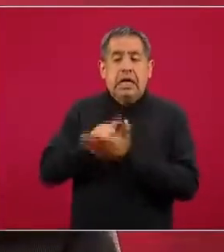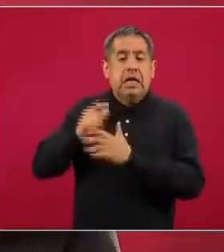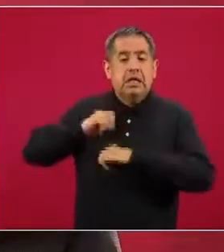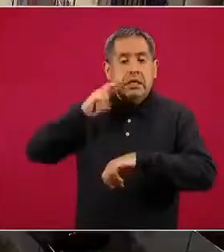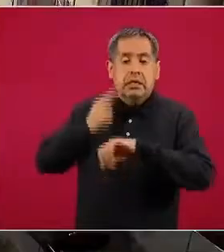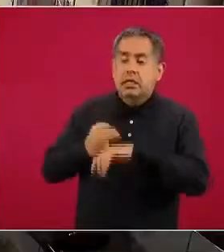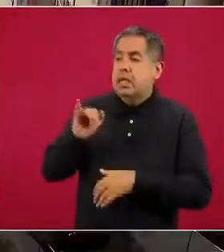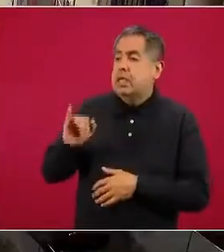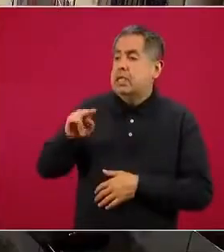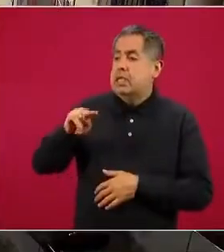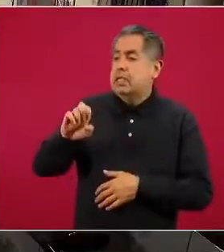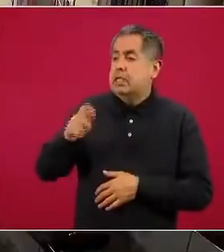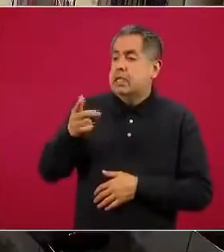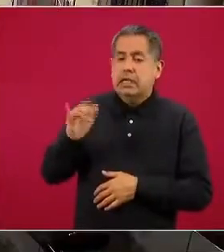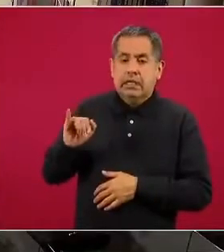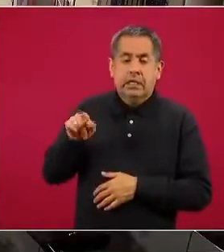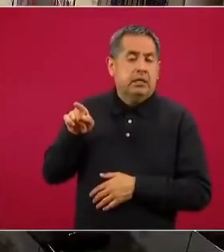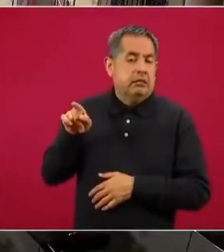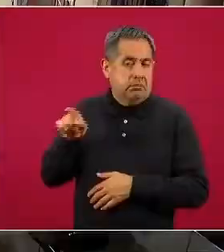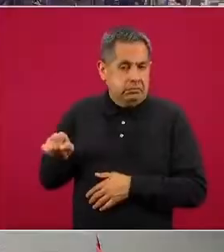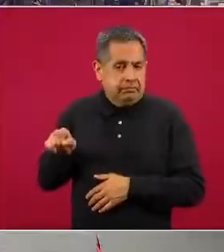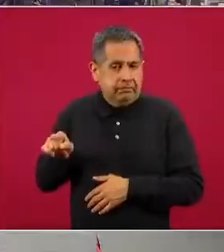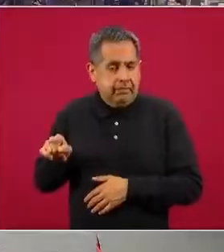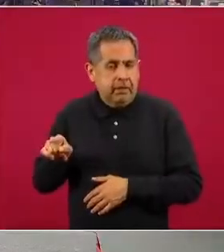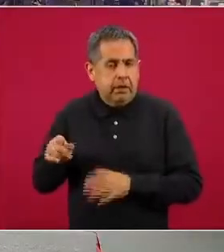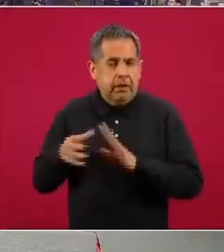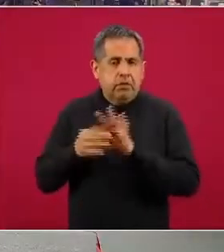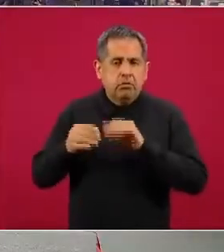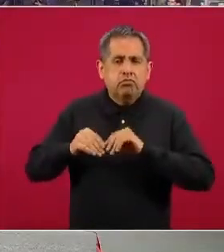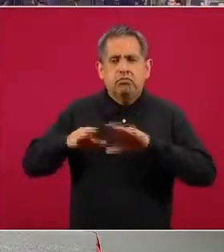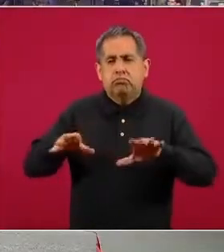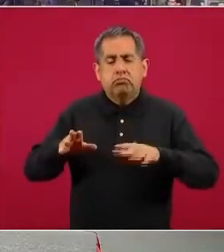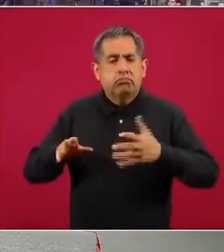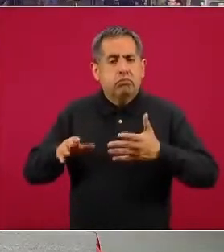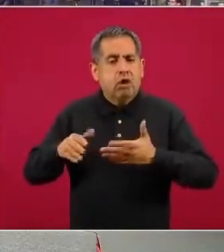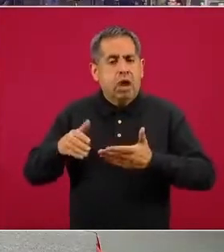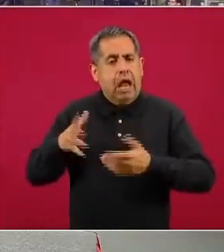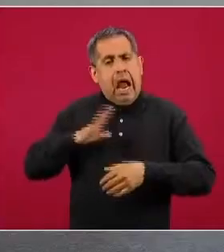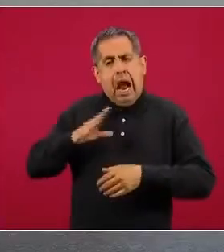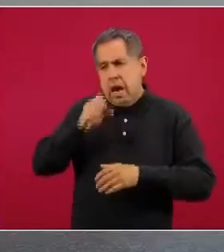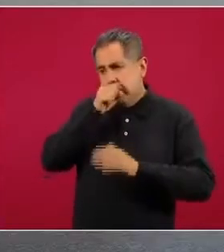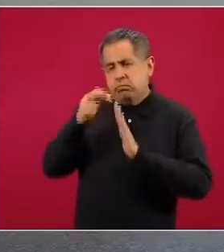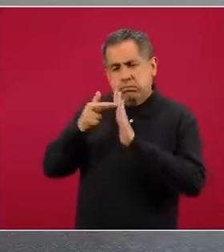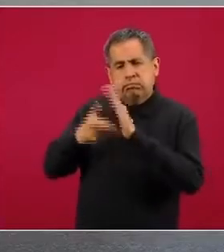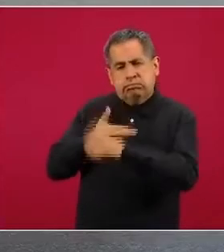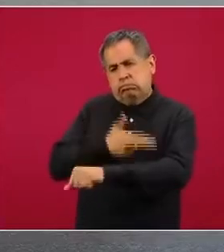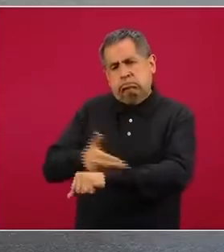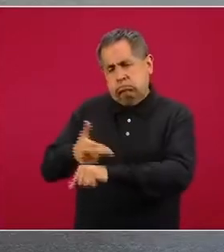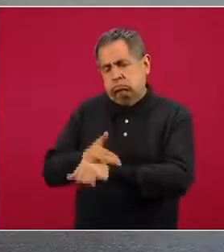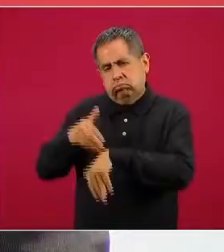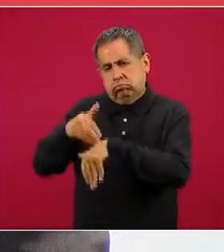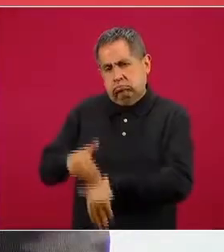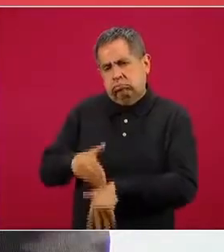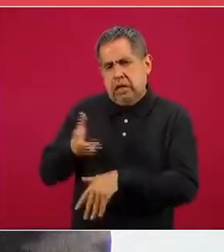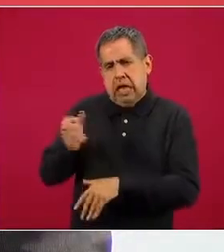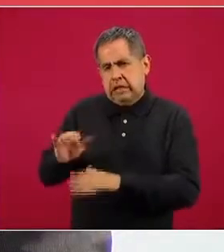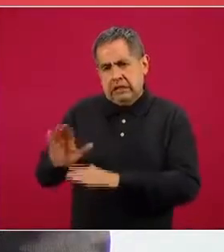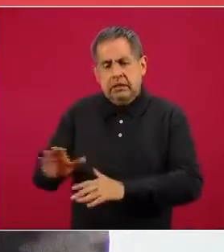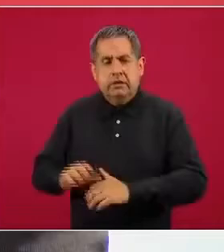INEGI, el Instituto de Geografía y Estadística, y hay unos procedimientos estandarizados que se